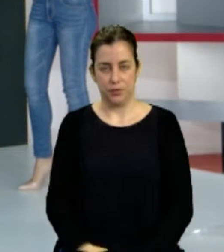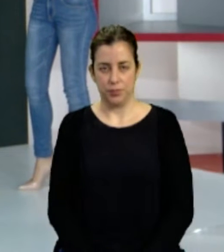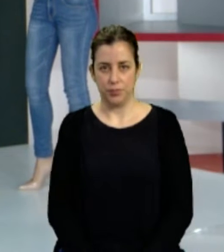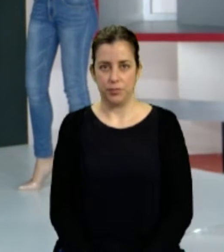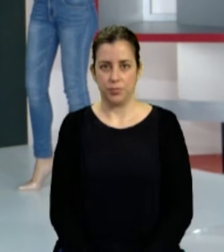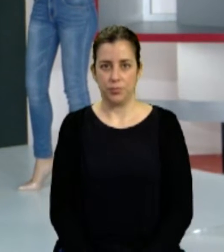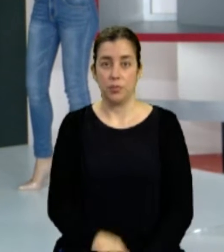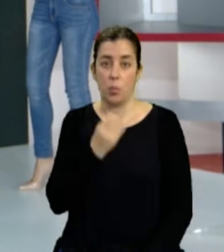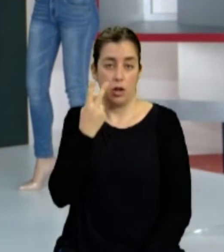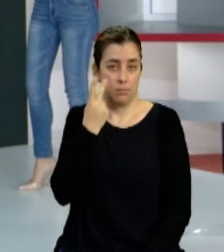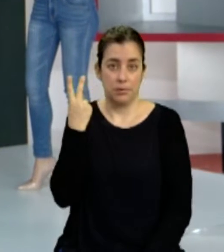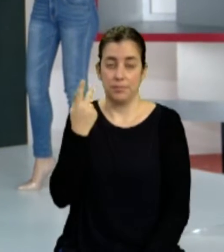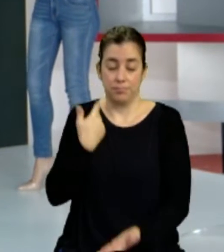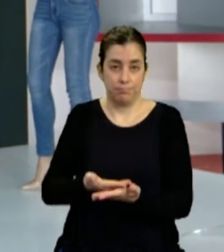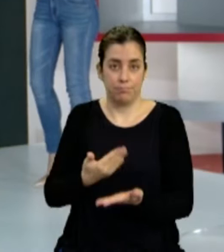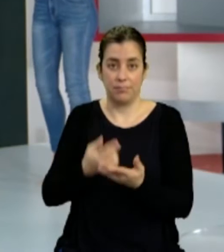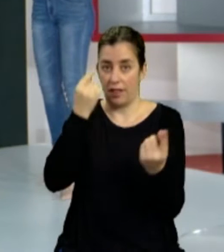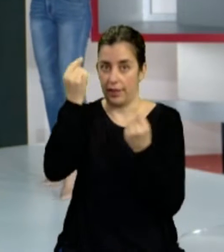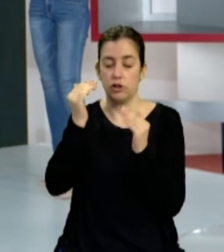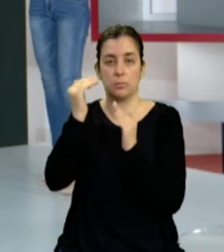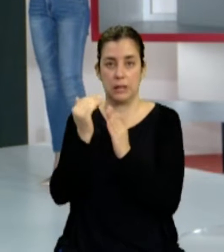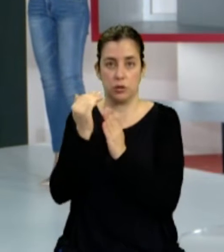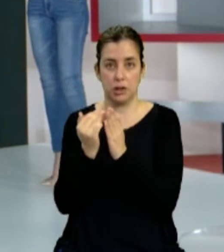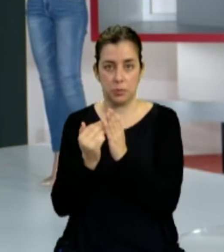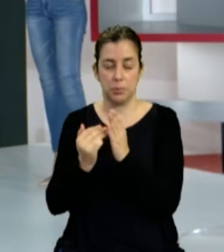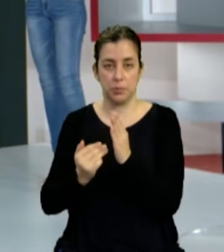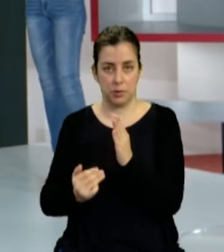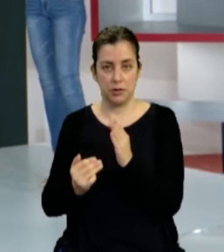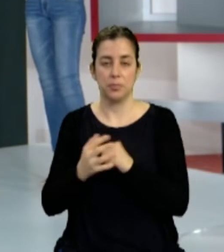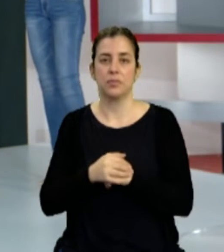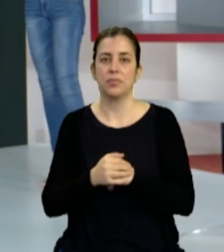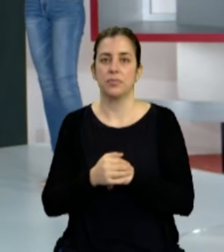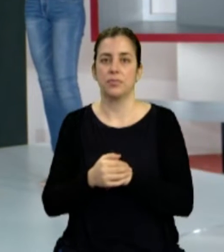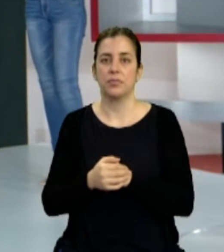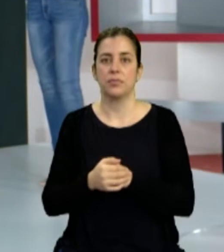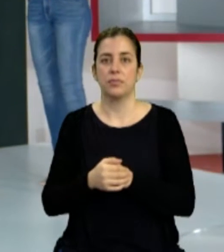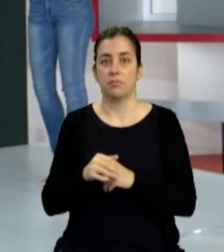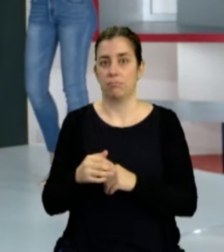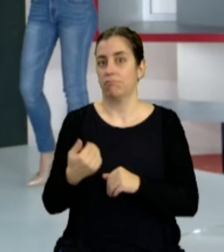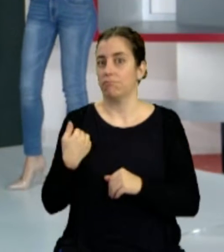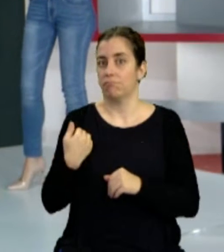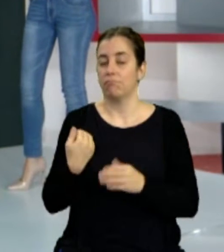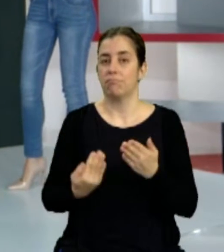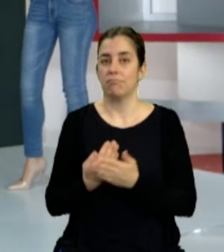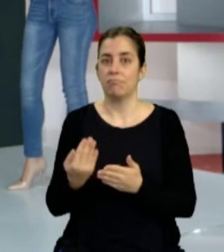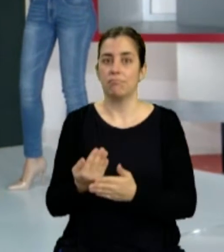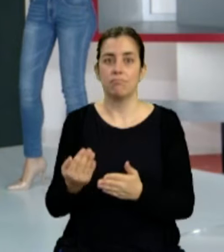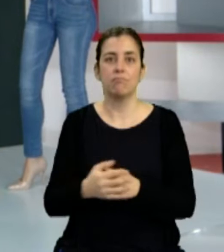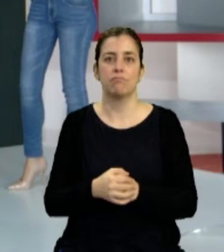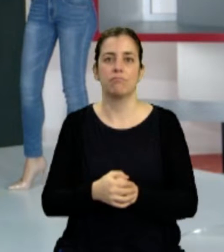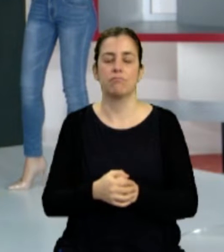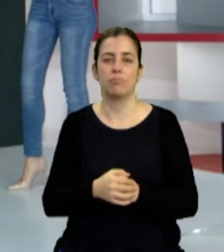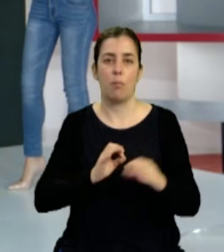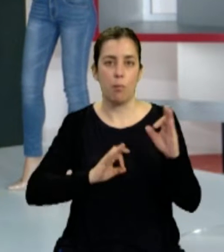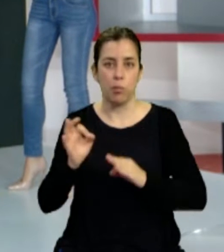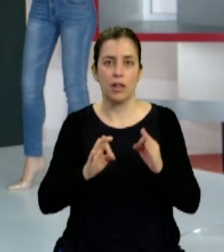Bueno, ya lo ven, lo cierto es que los datos a la baja han hecho de estos días también descienda considerablemente la incidencia acumulada de Navarra